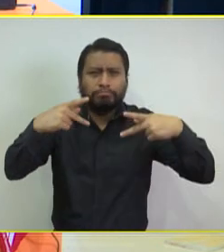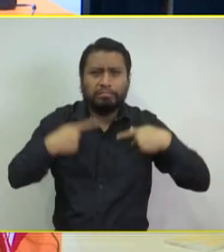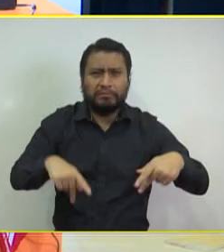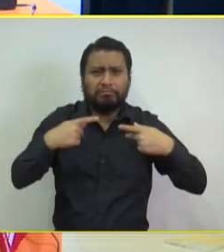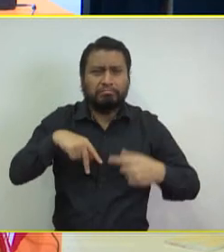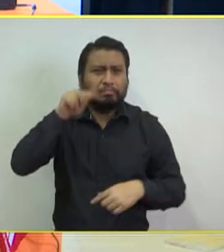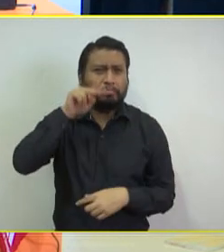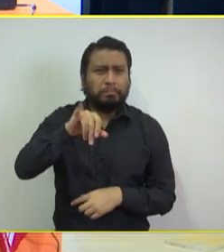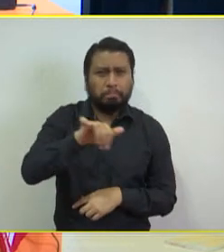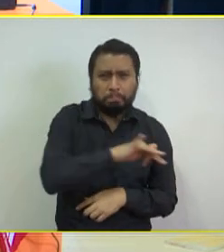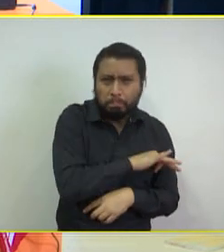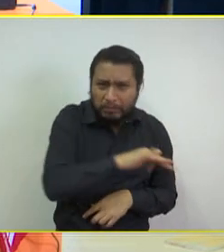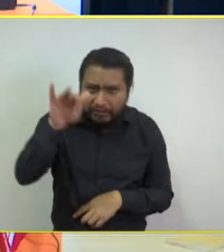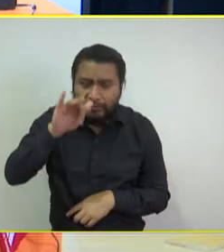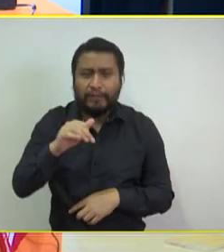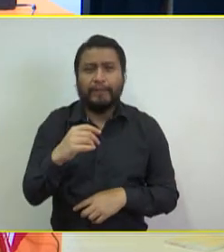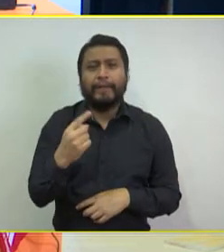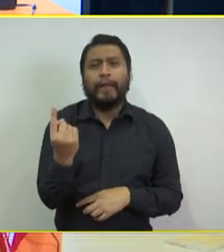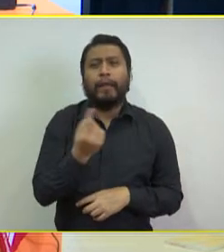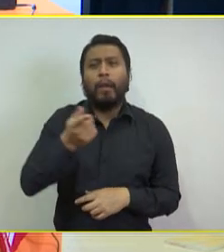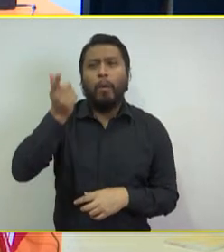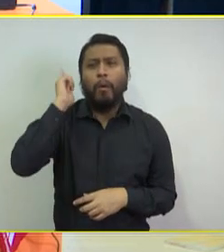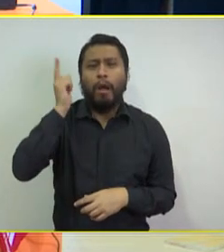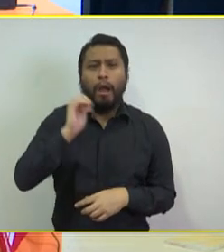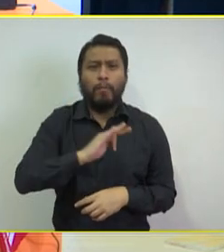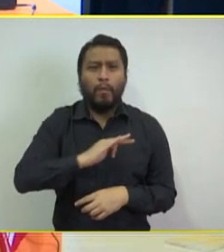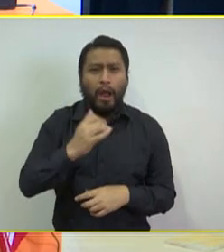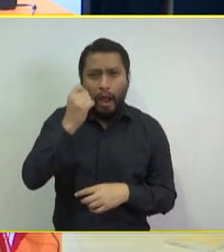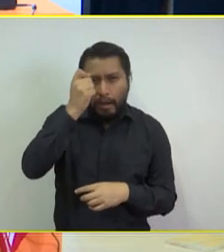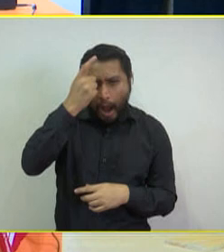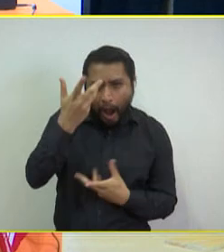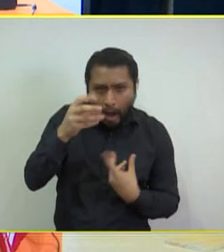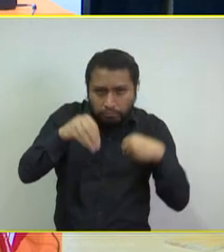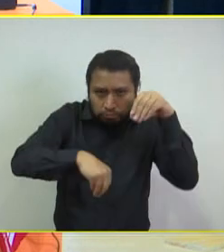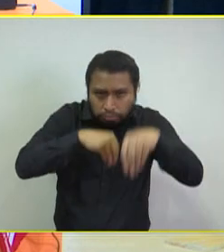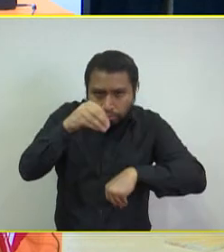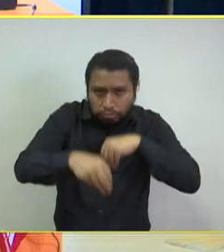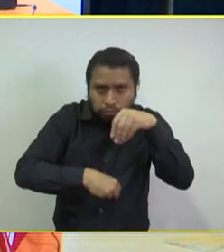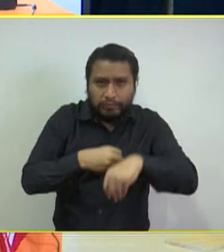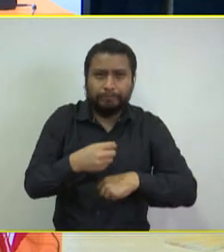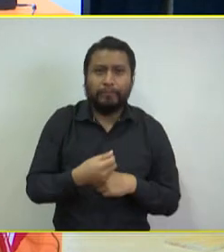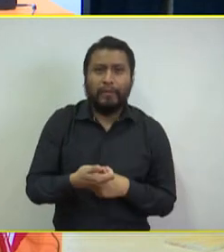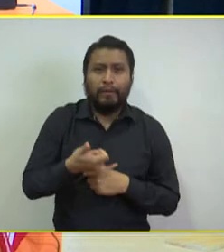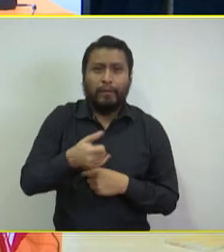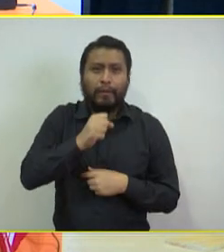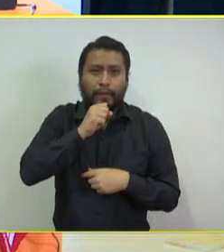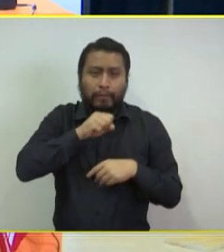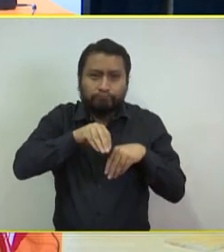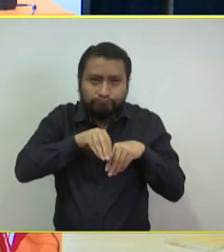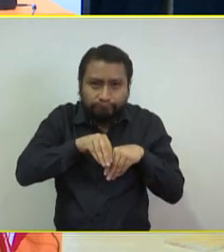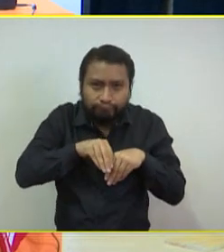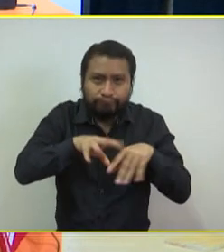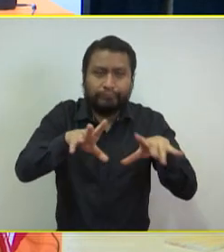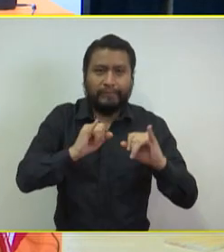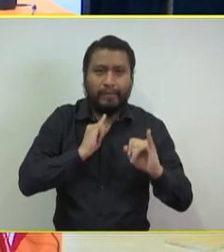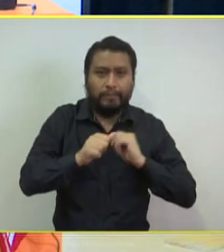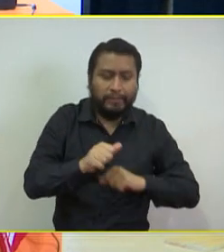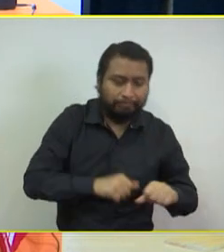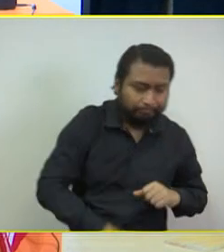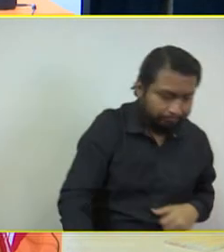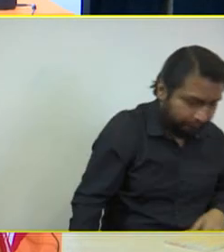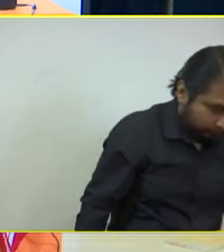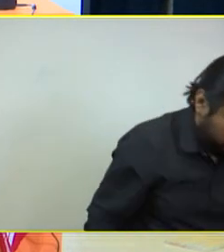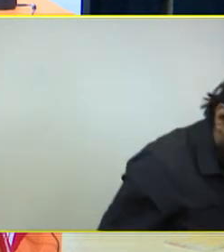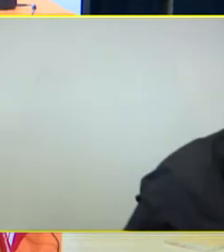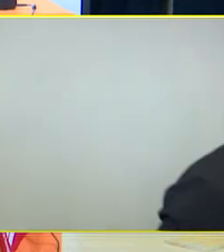pudiéramos crear y y difundir para que sea material de